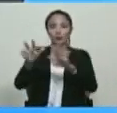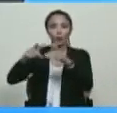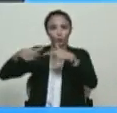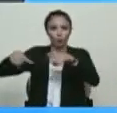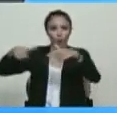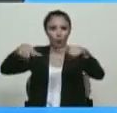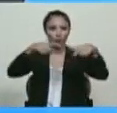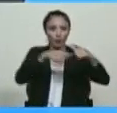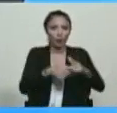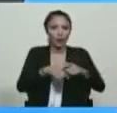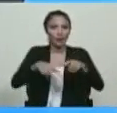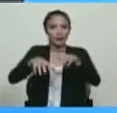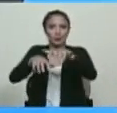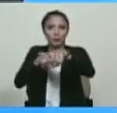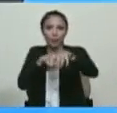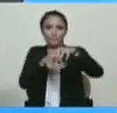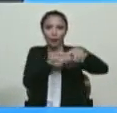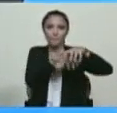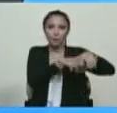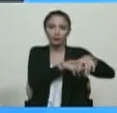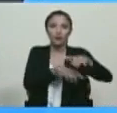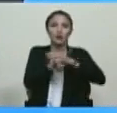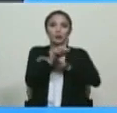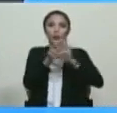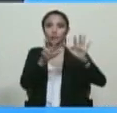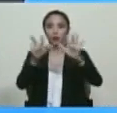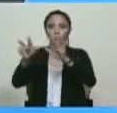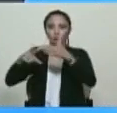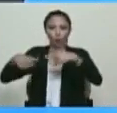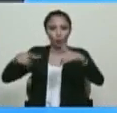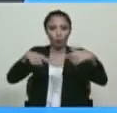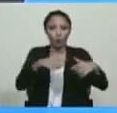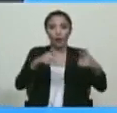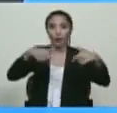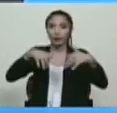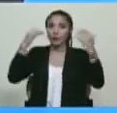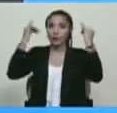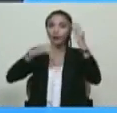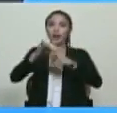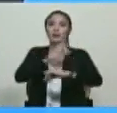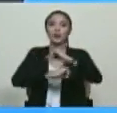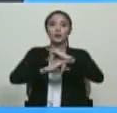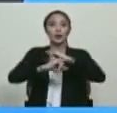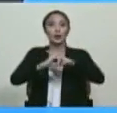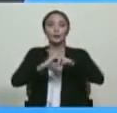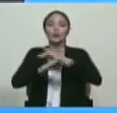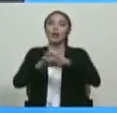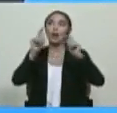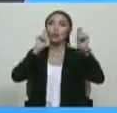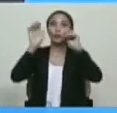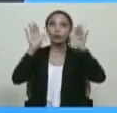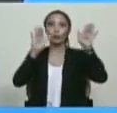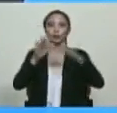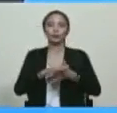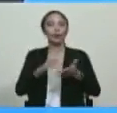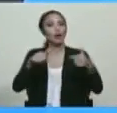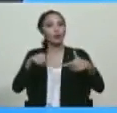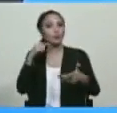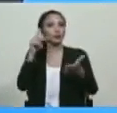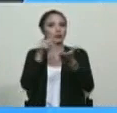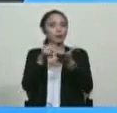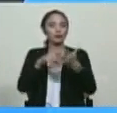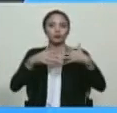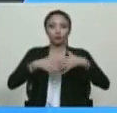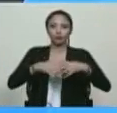componen esta Feria Internacional de Turismo realizada en Venezuela, con importante participación de